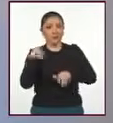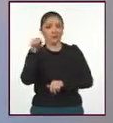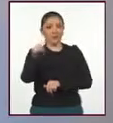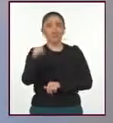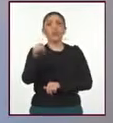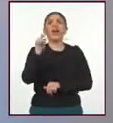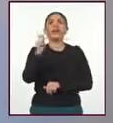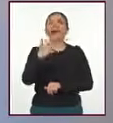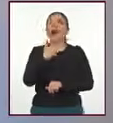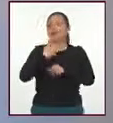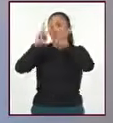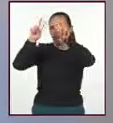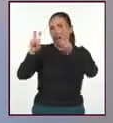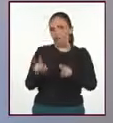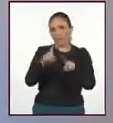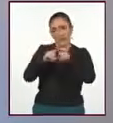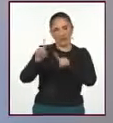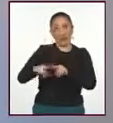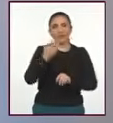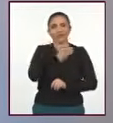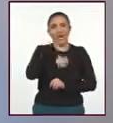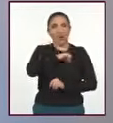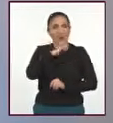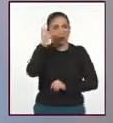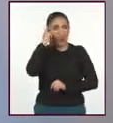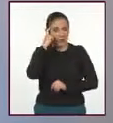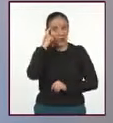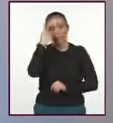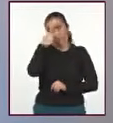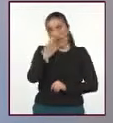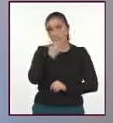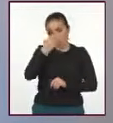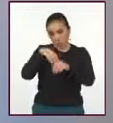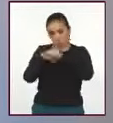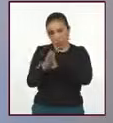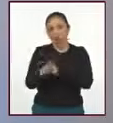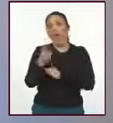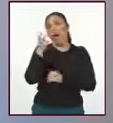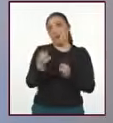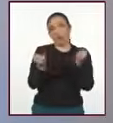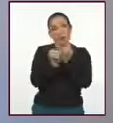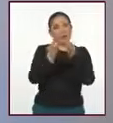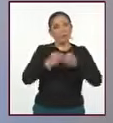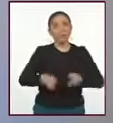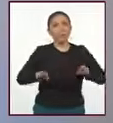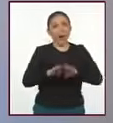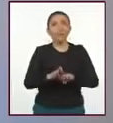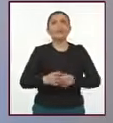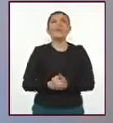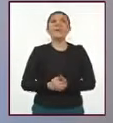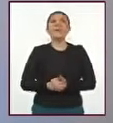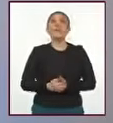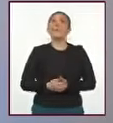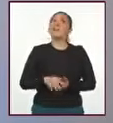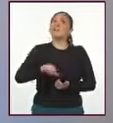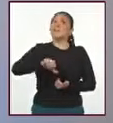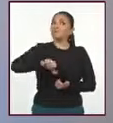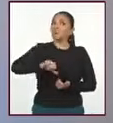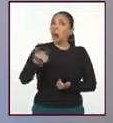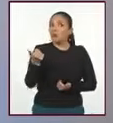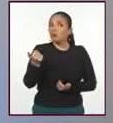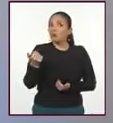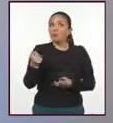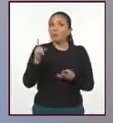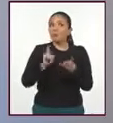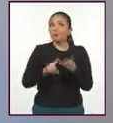abordan varios temas de salud mental en el contexto escolar y que también sería clave. y pues diríamos de manera más general,